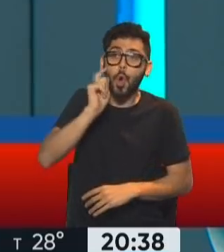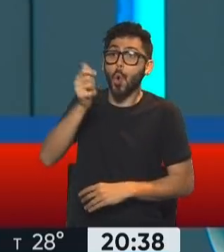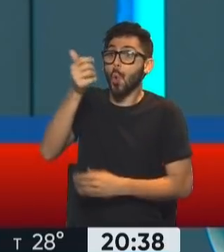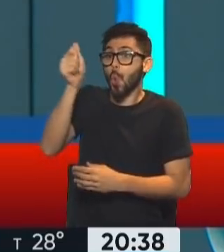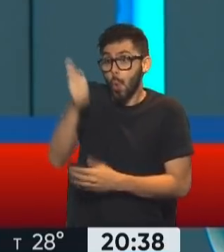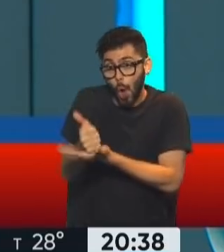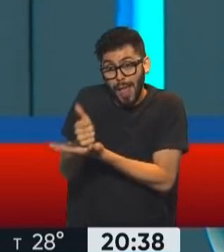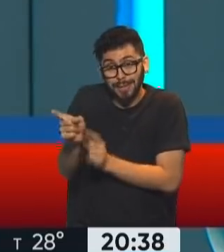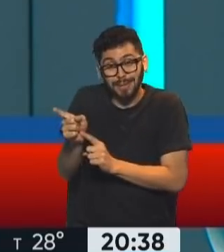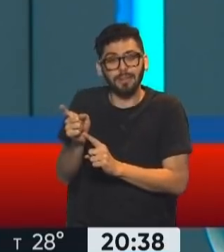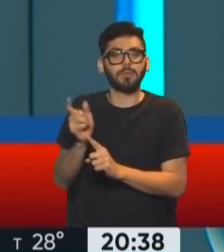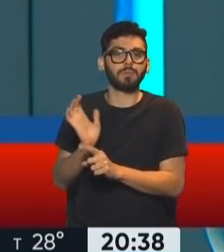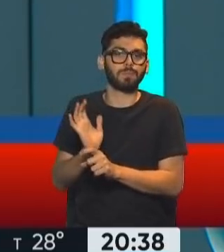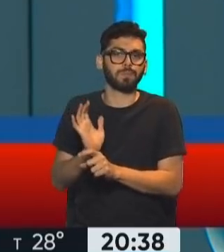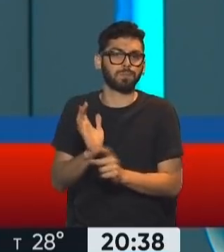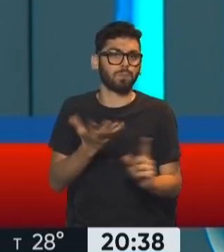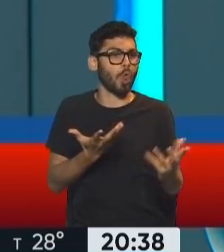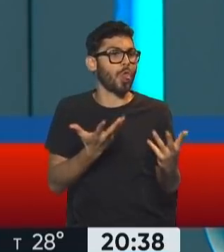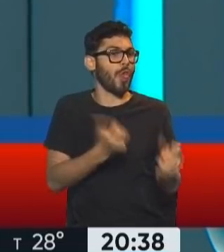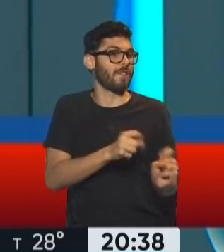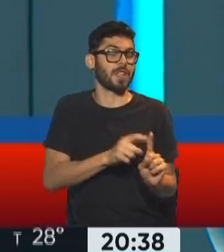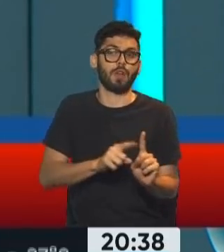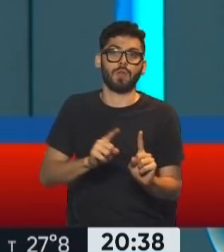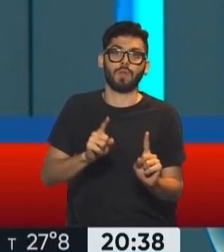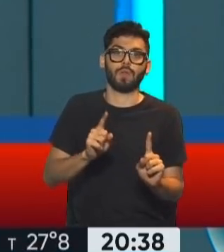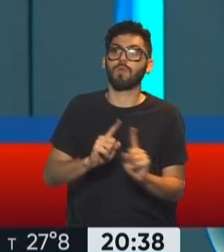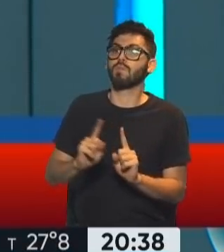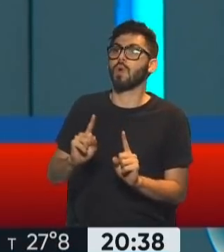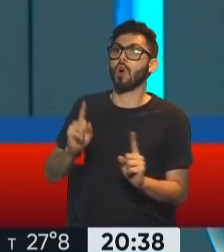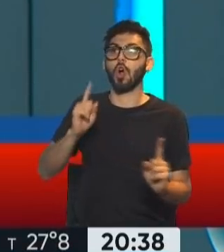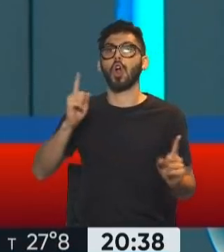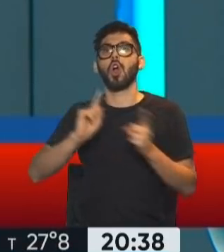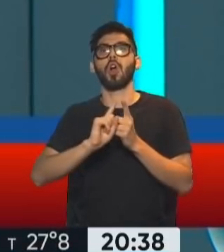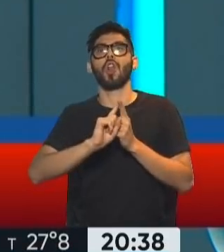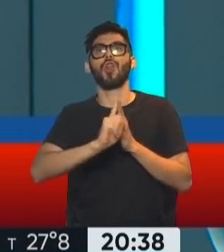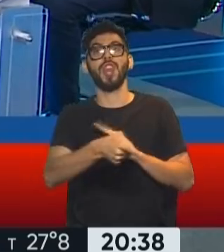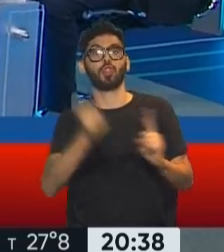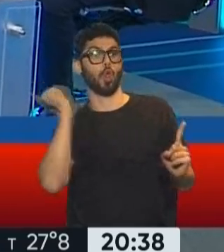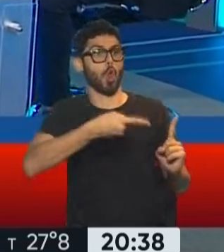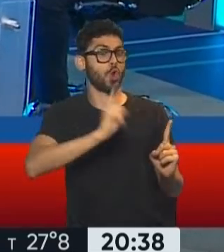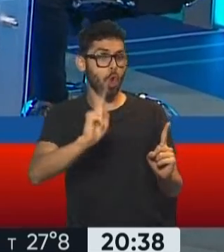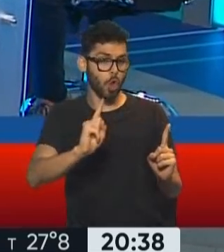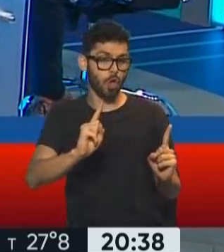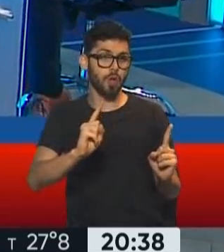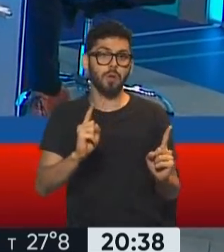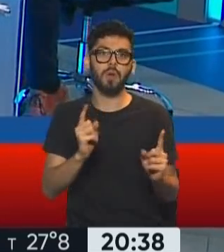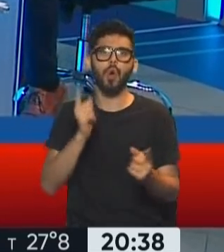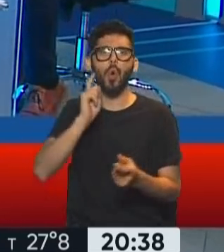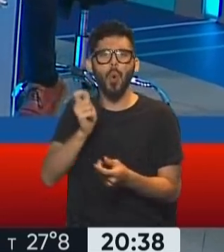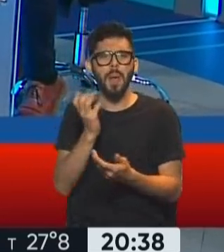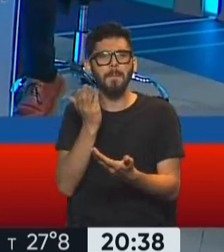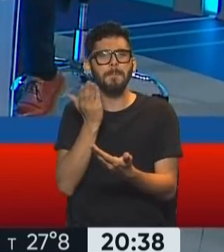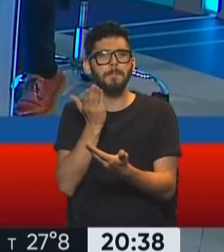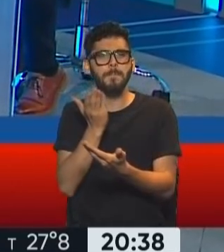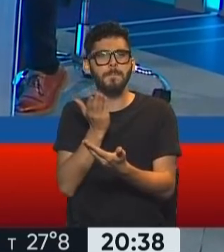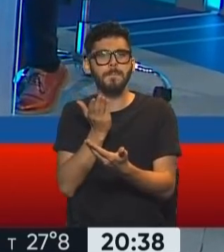a la defensa y a la no autoincriminación del acusado, solicita que sea sobreseído, pero él no